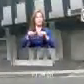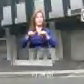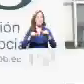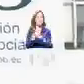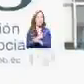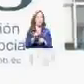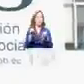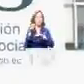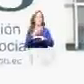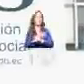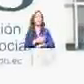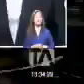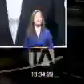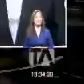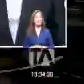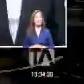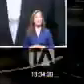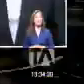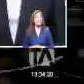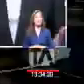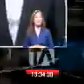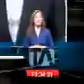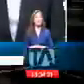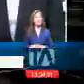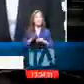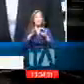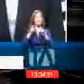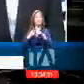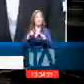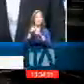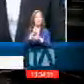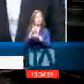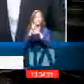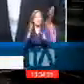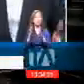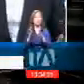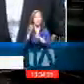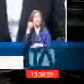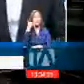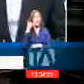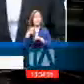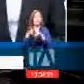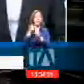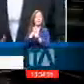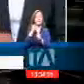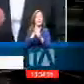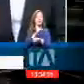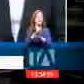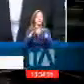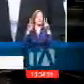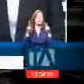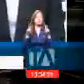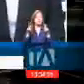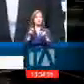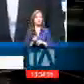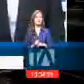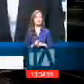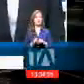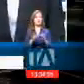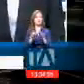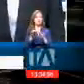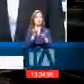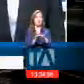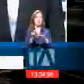administración diferente a la anterior, ha dicho. Hemos conversado con diferentes consejeros en líneas generales de trabajo, en una hoja de